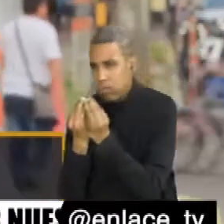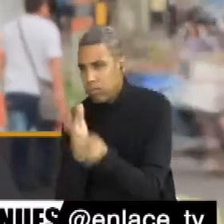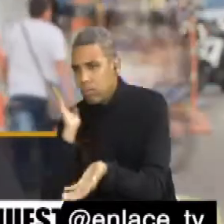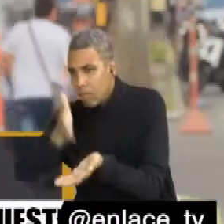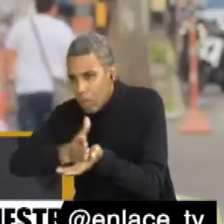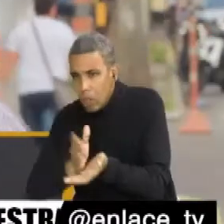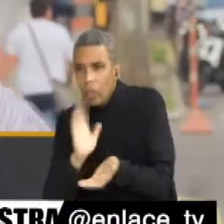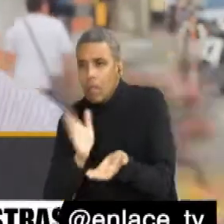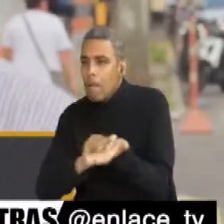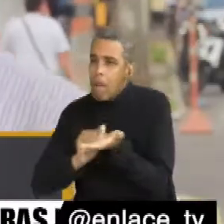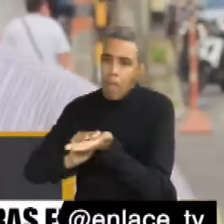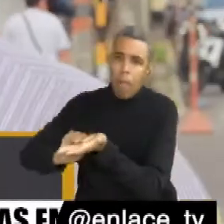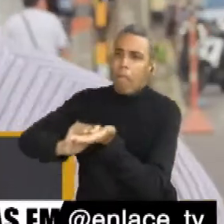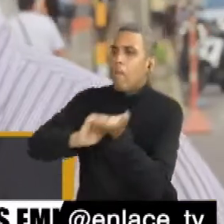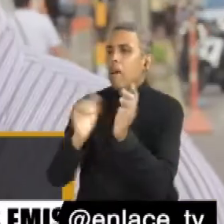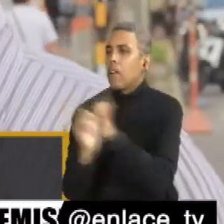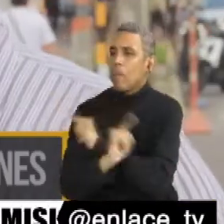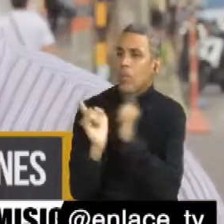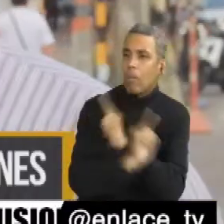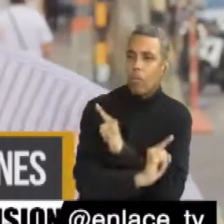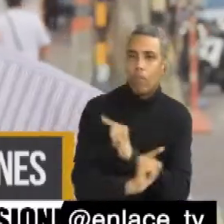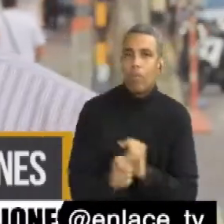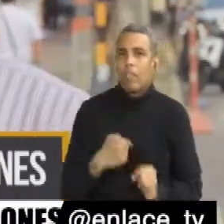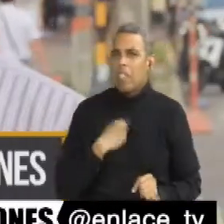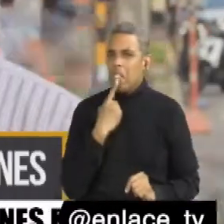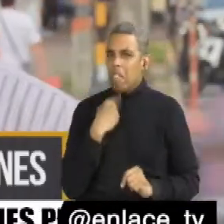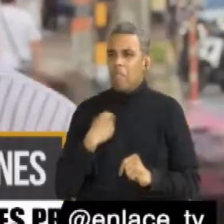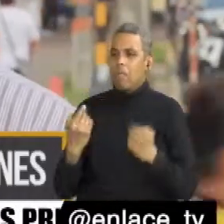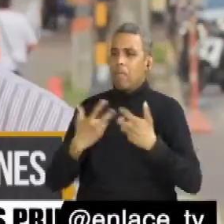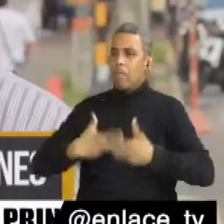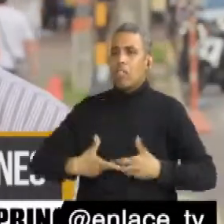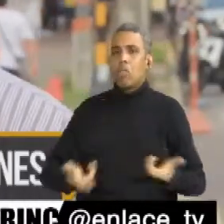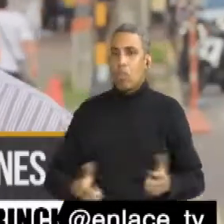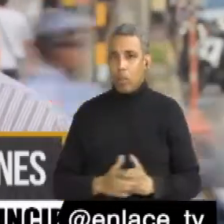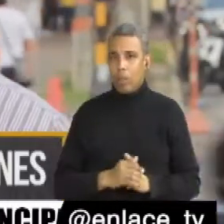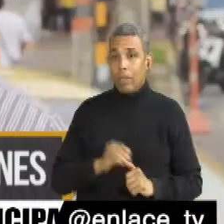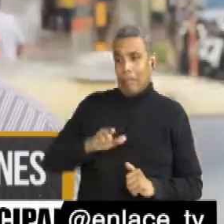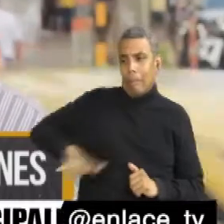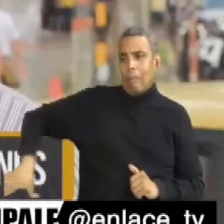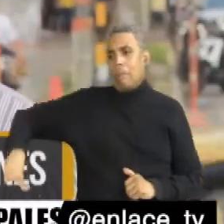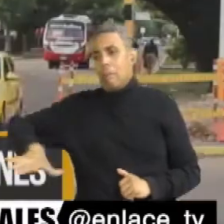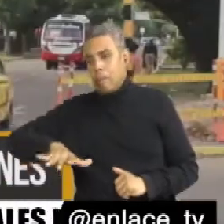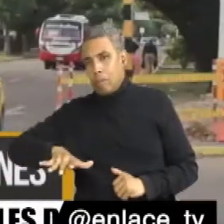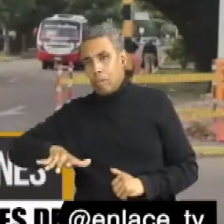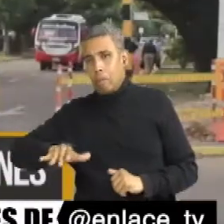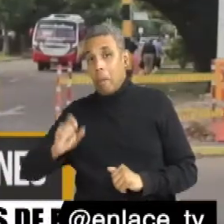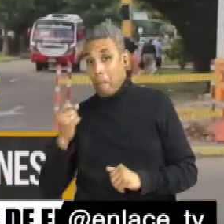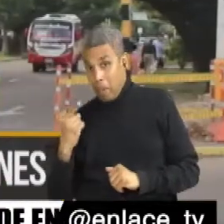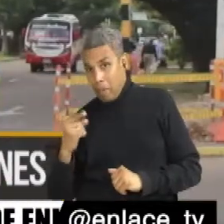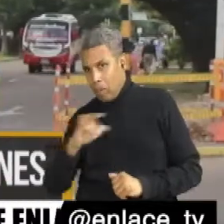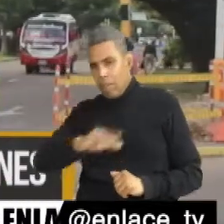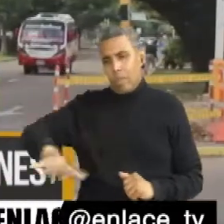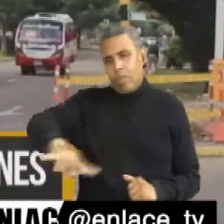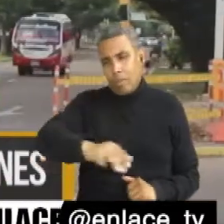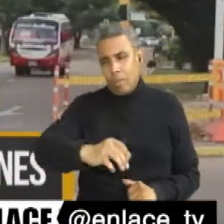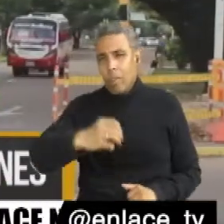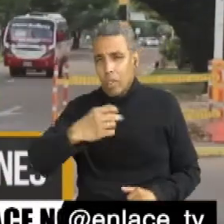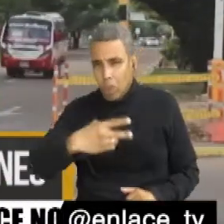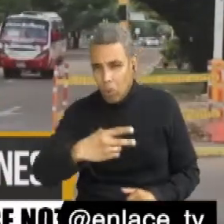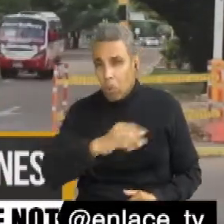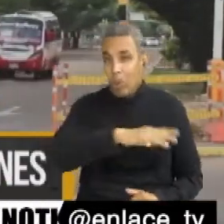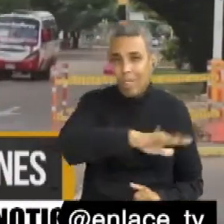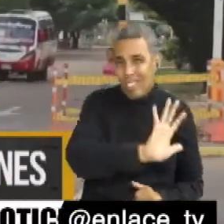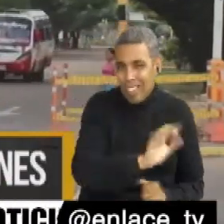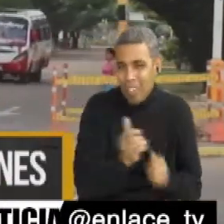va a atacar por corredores. En este momento estamos iniciando por el corredor de la calle 50, lo que corresponde